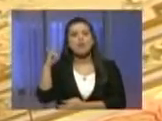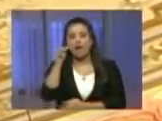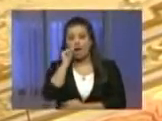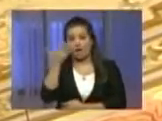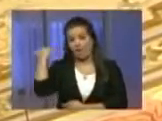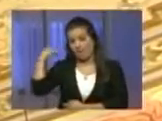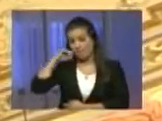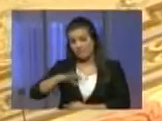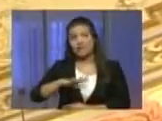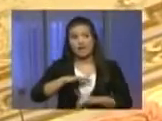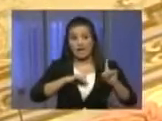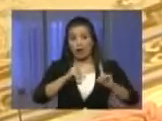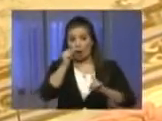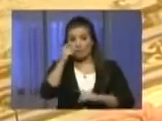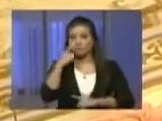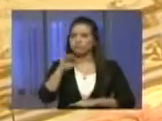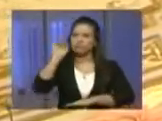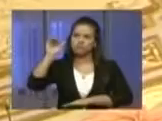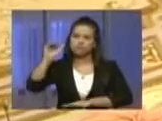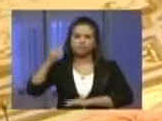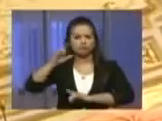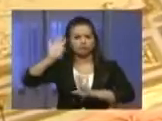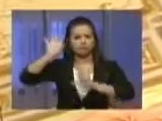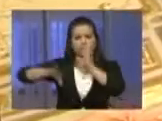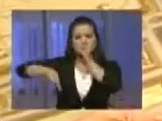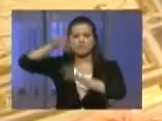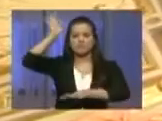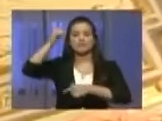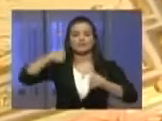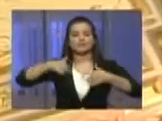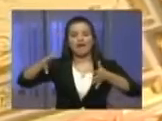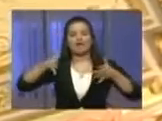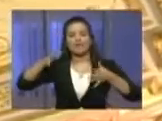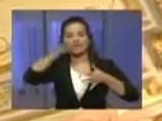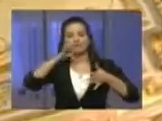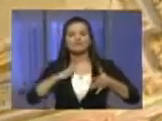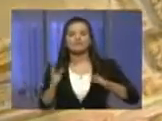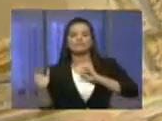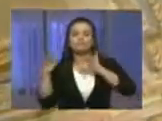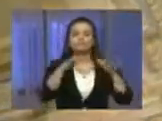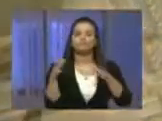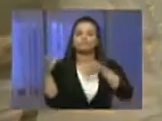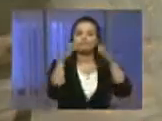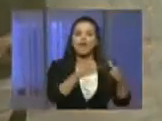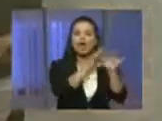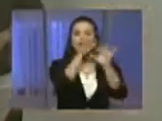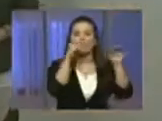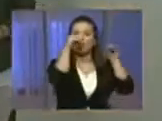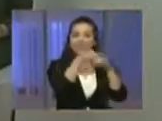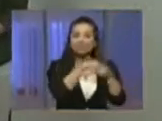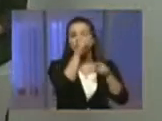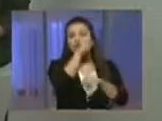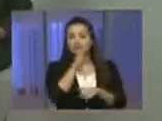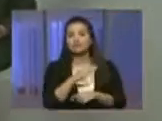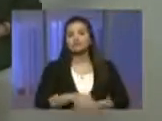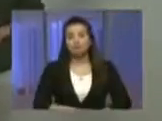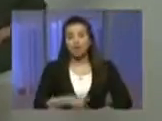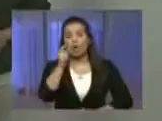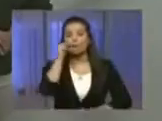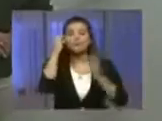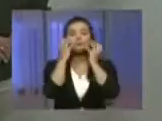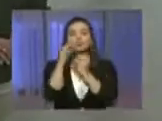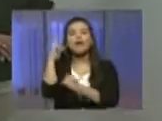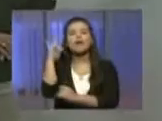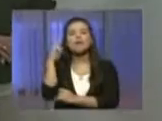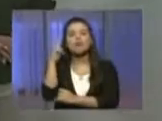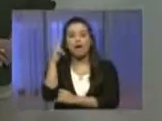consiguió las olimpiadas y el mundial de fútbol por primera vez para el Brasil Qué les parece las